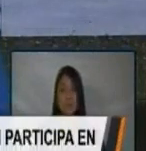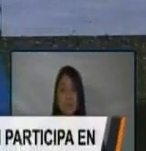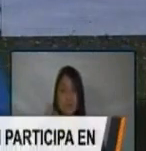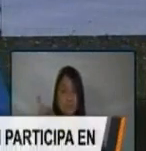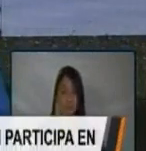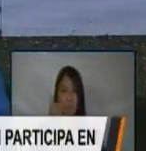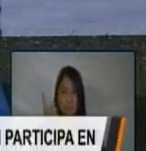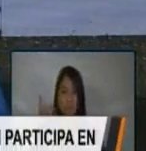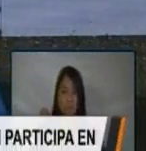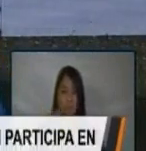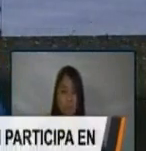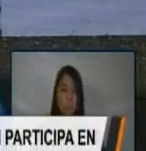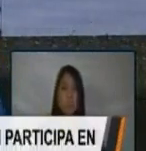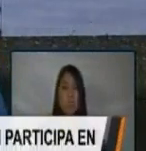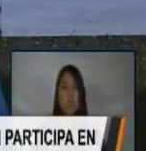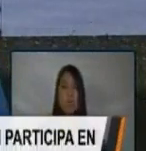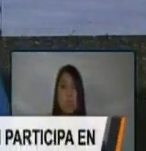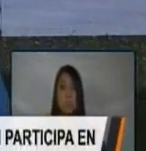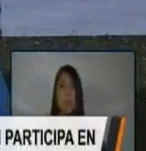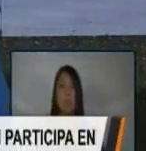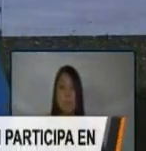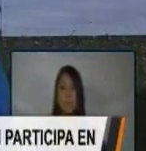el gobierno y para la gente.